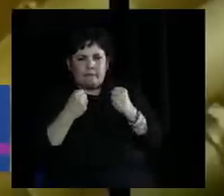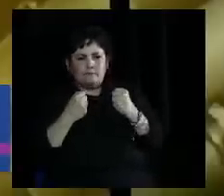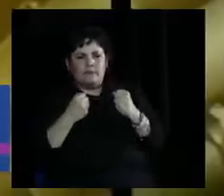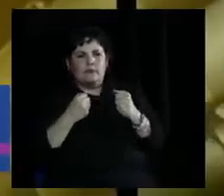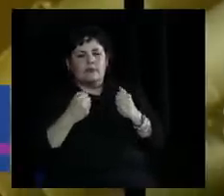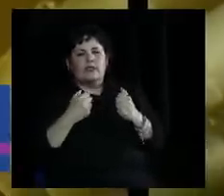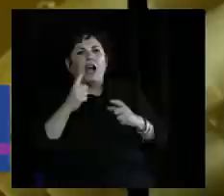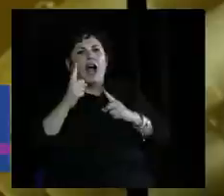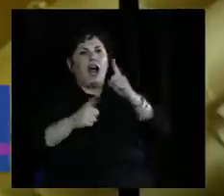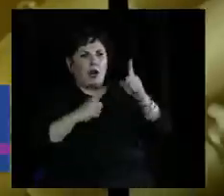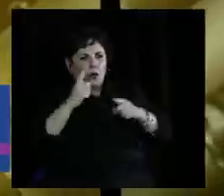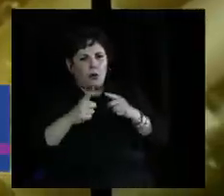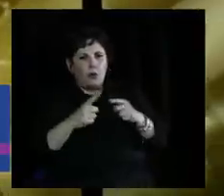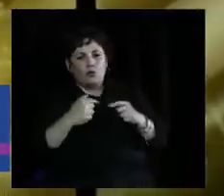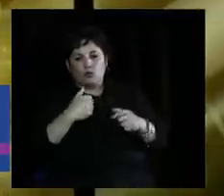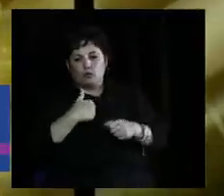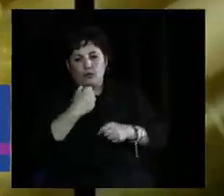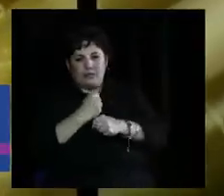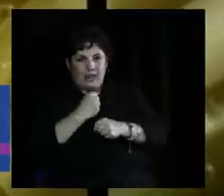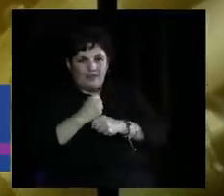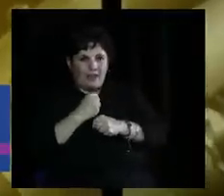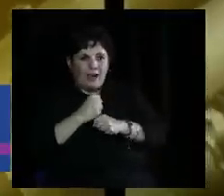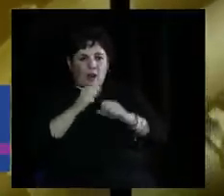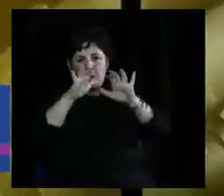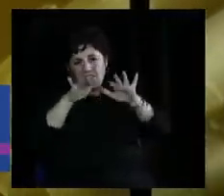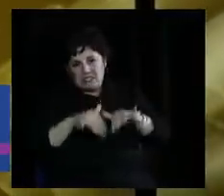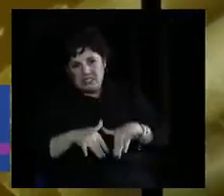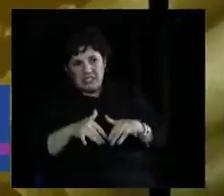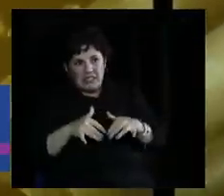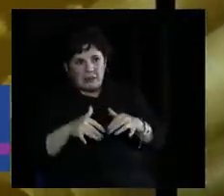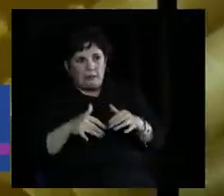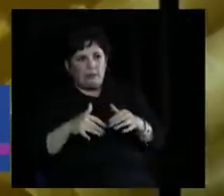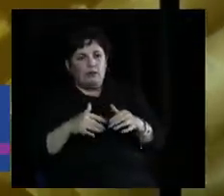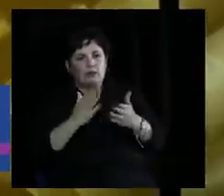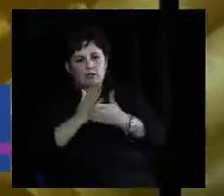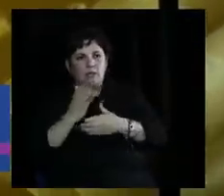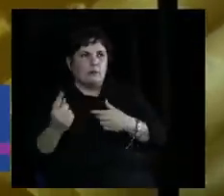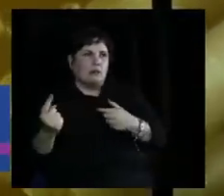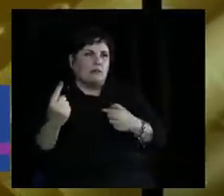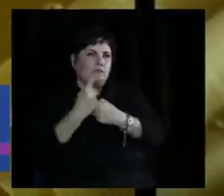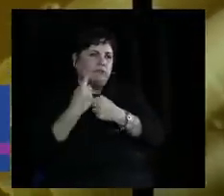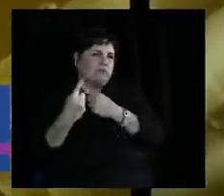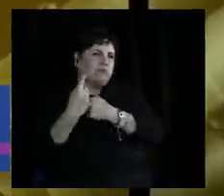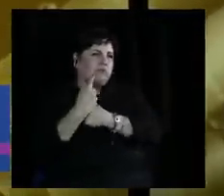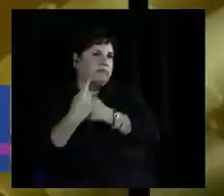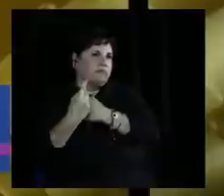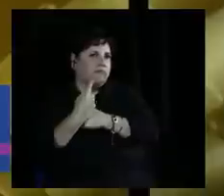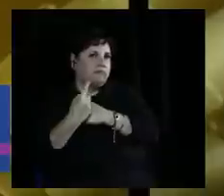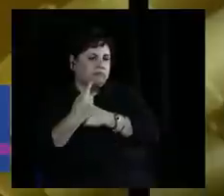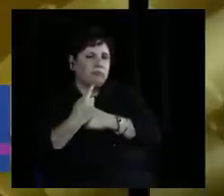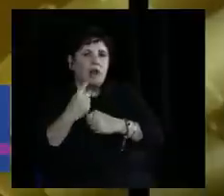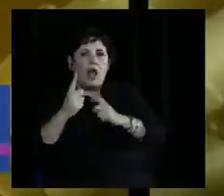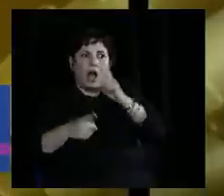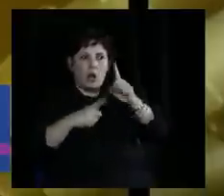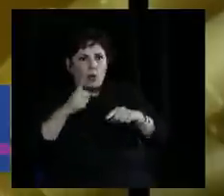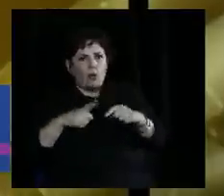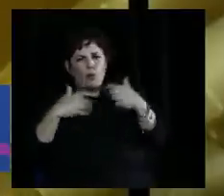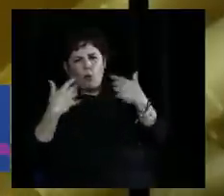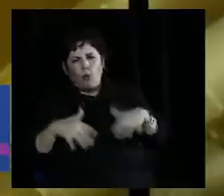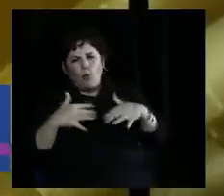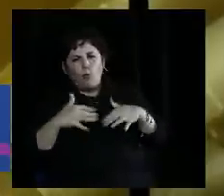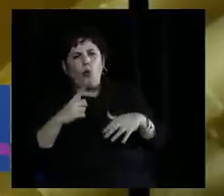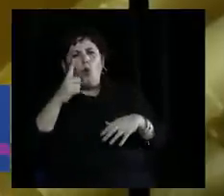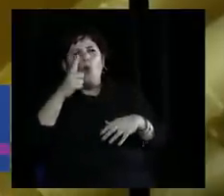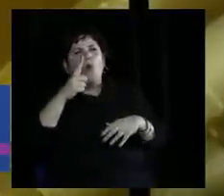mal. Yo trabajo, escribo en un medio que vivimos en la hostilidad permanente, pero hay algunos que la están ligando mal. Hay